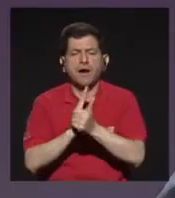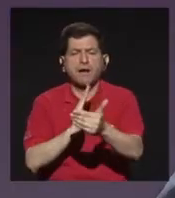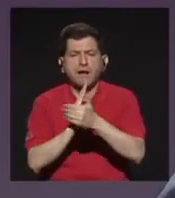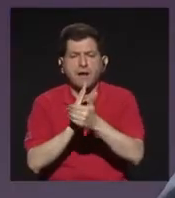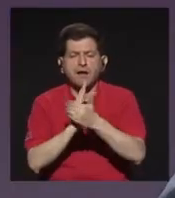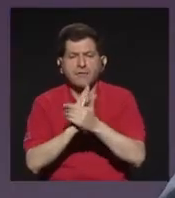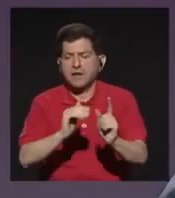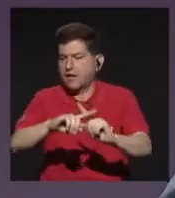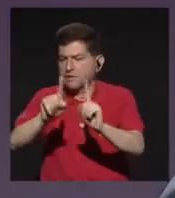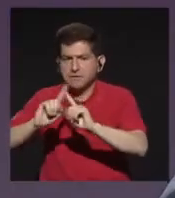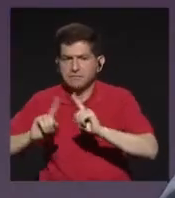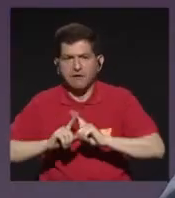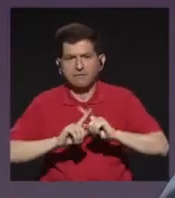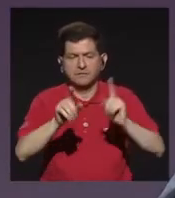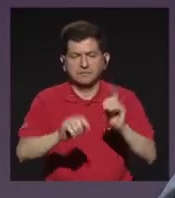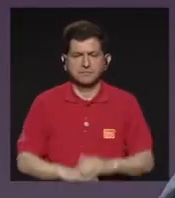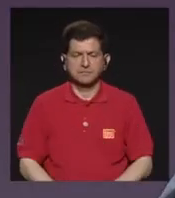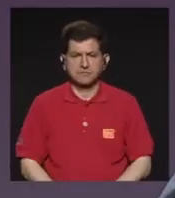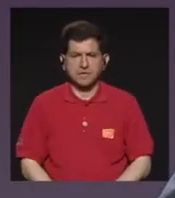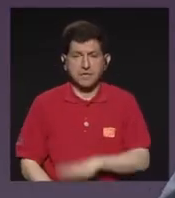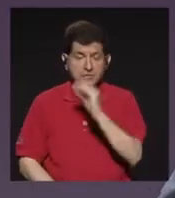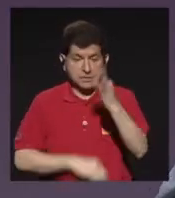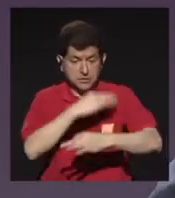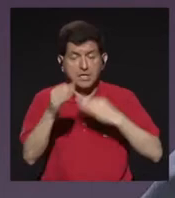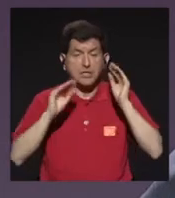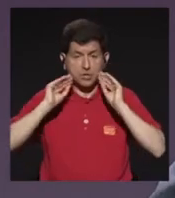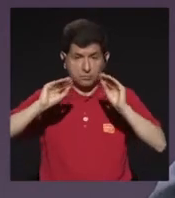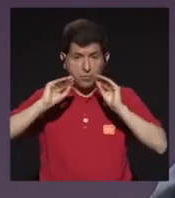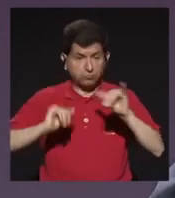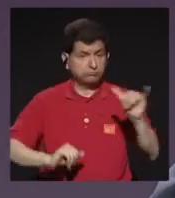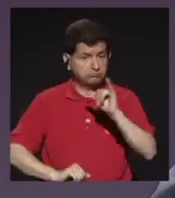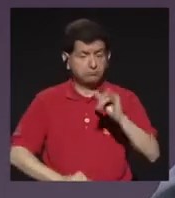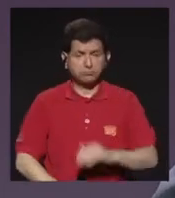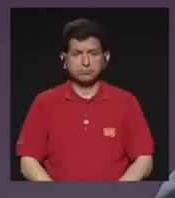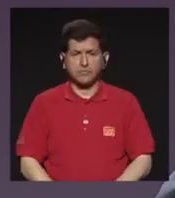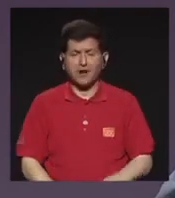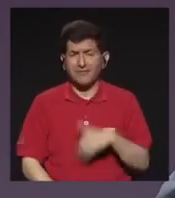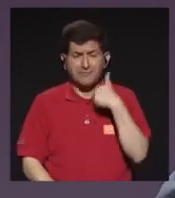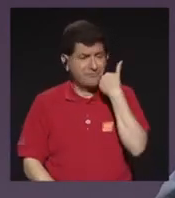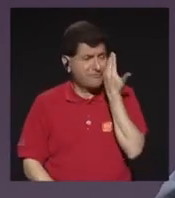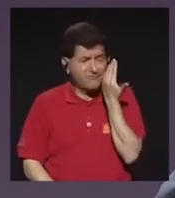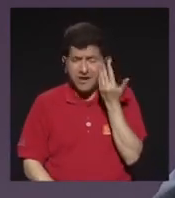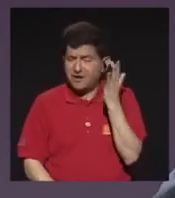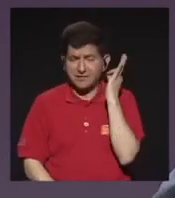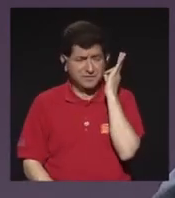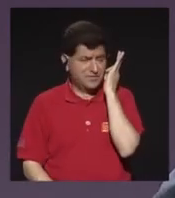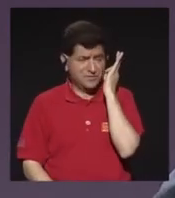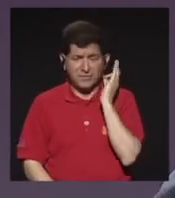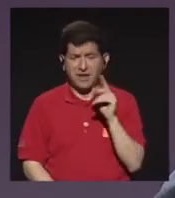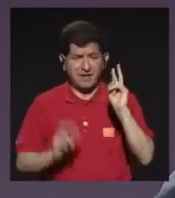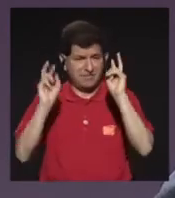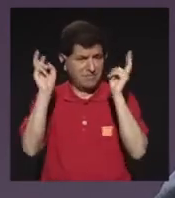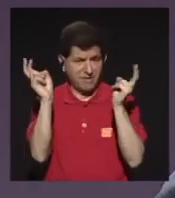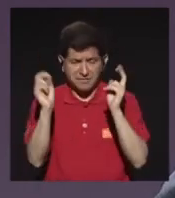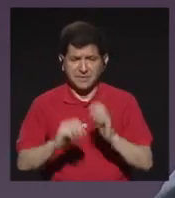capacidades, ¿verdad? Y muchas académicas también, ¿verdad? No es fácil para las mujeres este